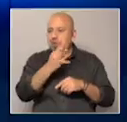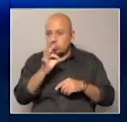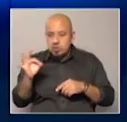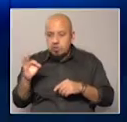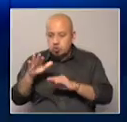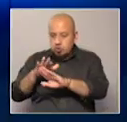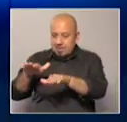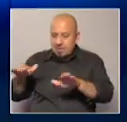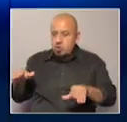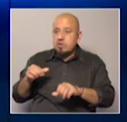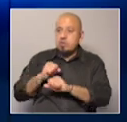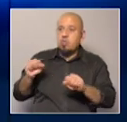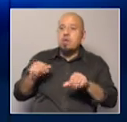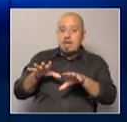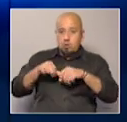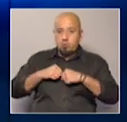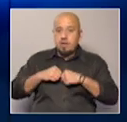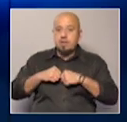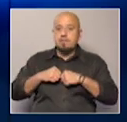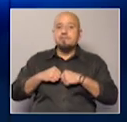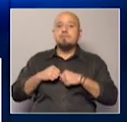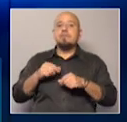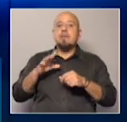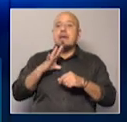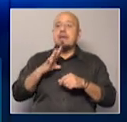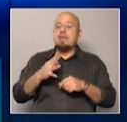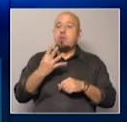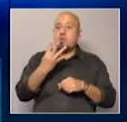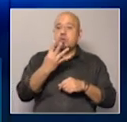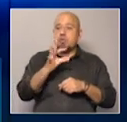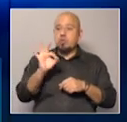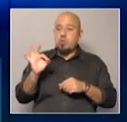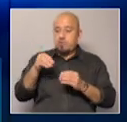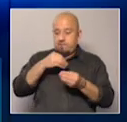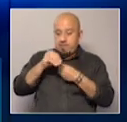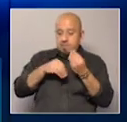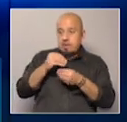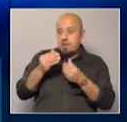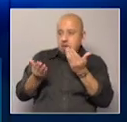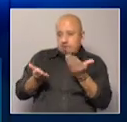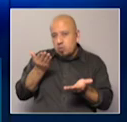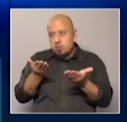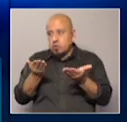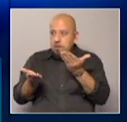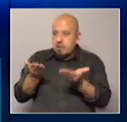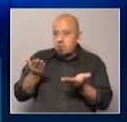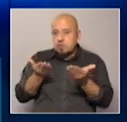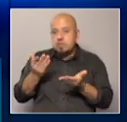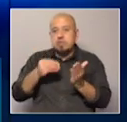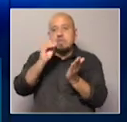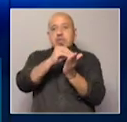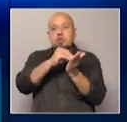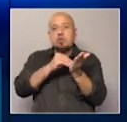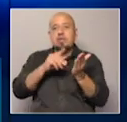y niñas en condiciones de ser adoptados. Hay 450 familias pendientes de evaluación y cada año se anotan alrededor de